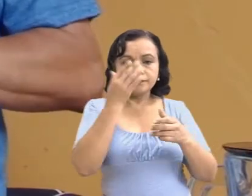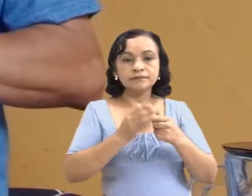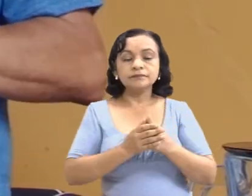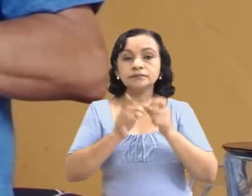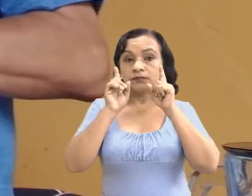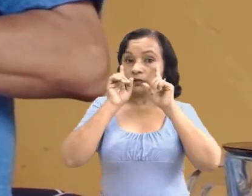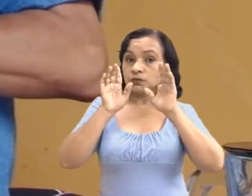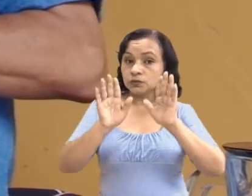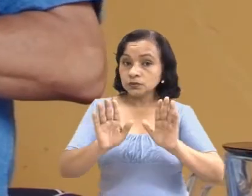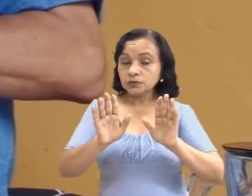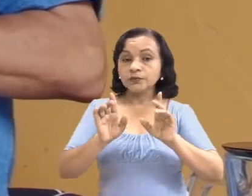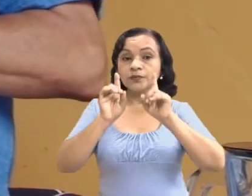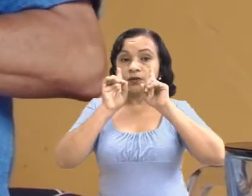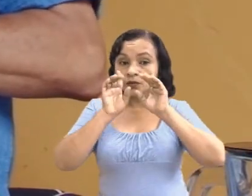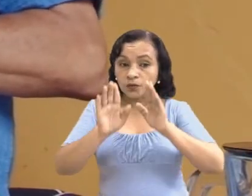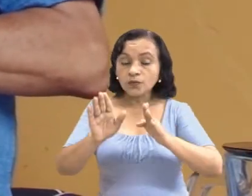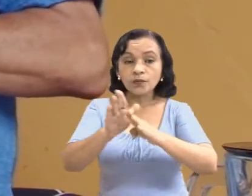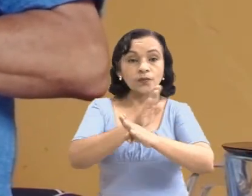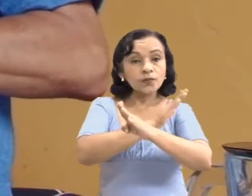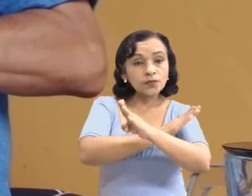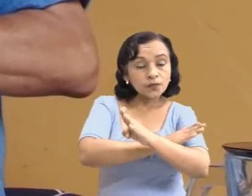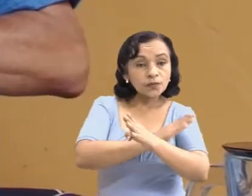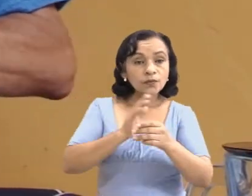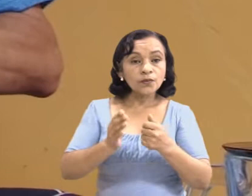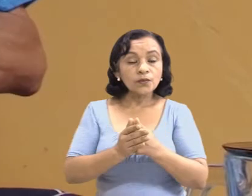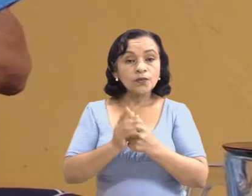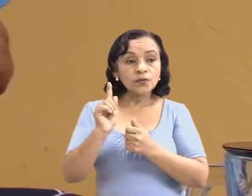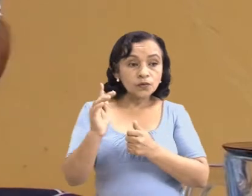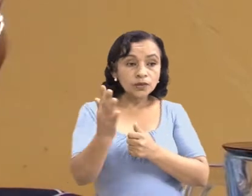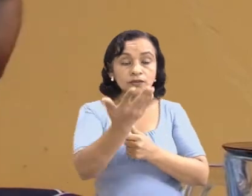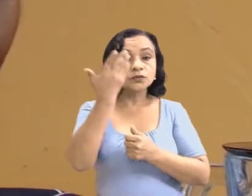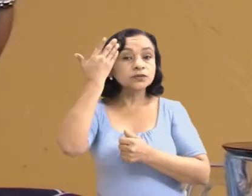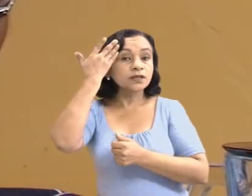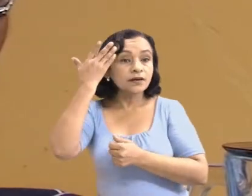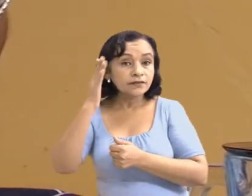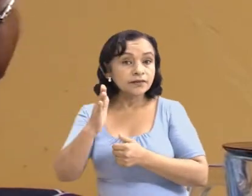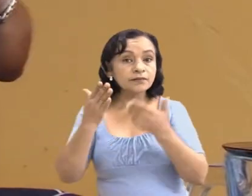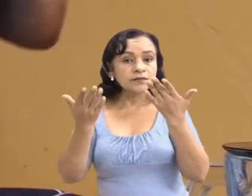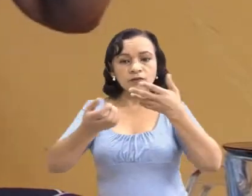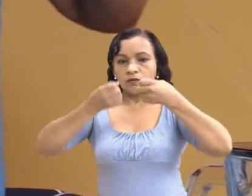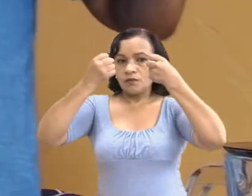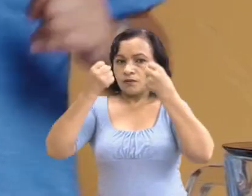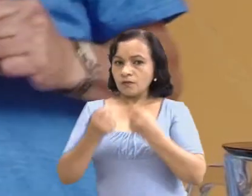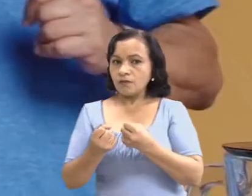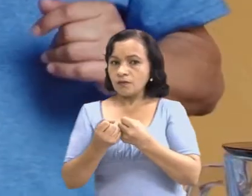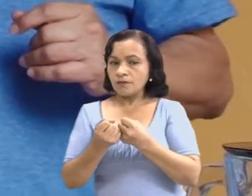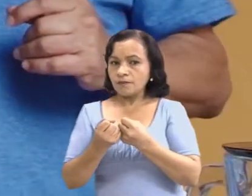la mitigación, ¿verdad? Porque nosotros nos damos cuenta que también el hombre no es